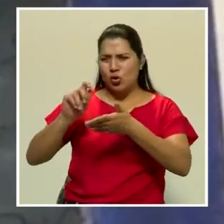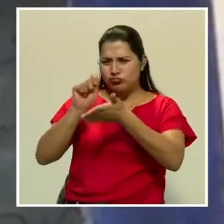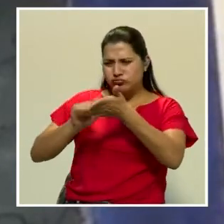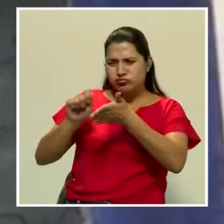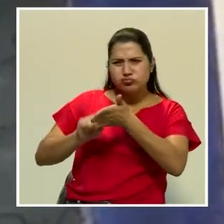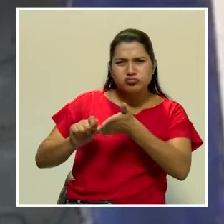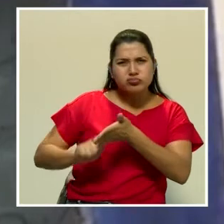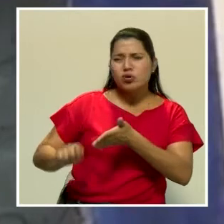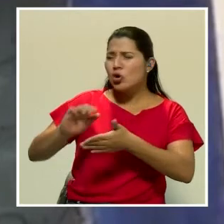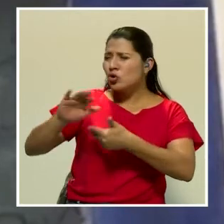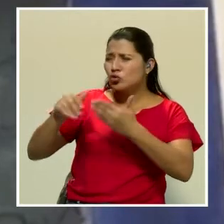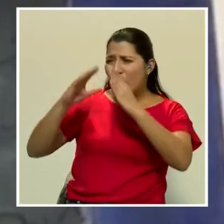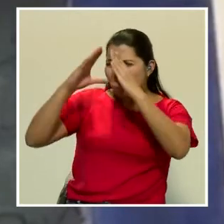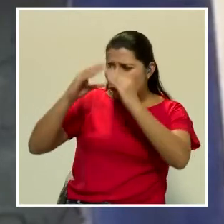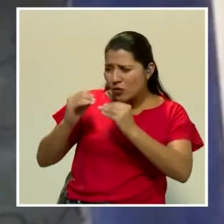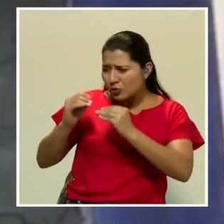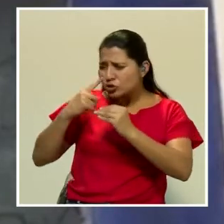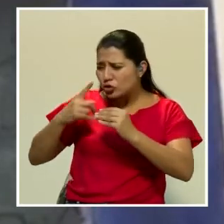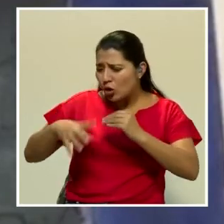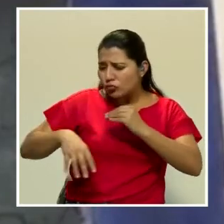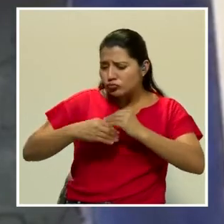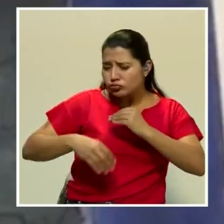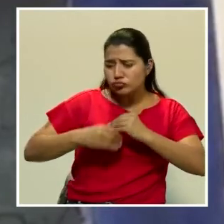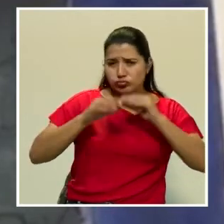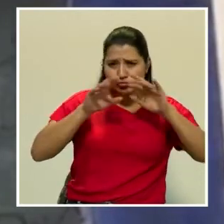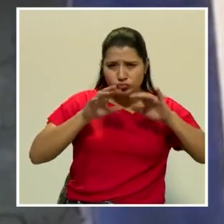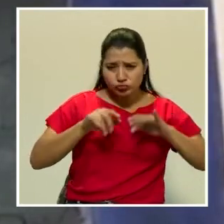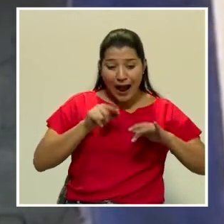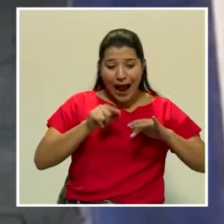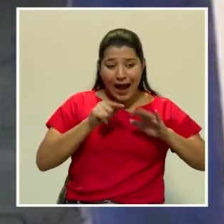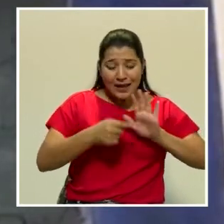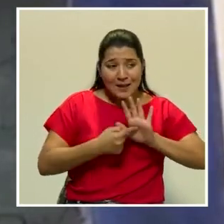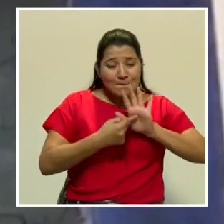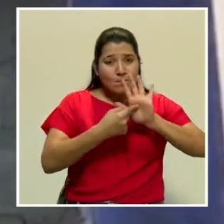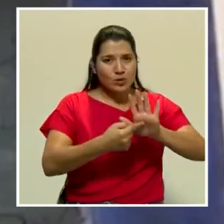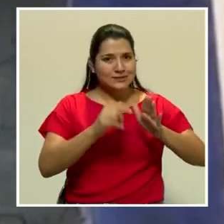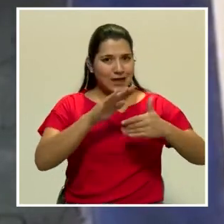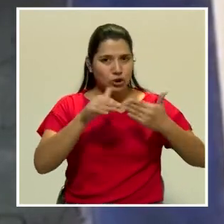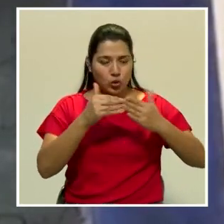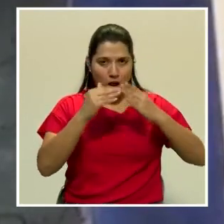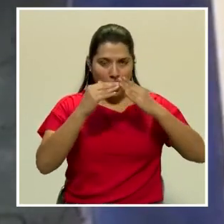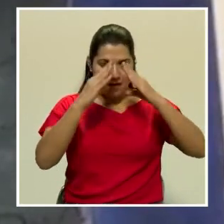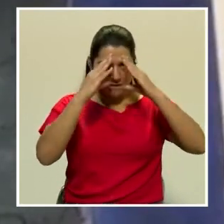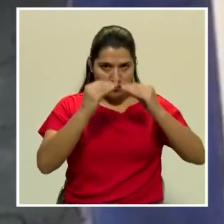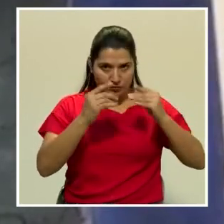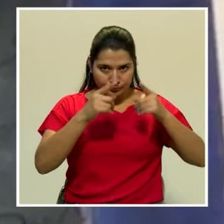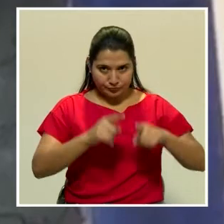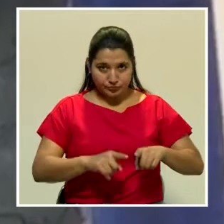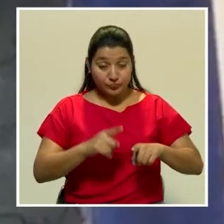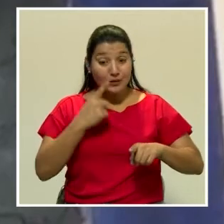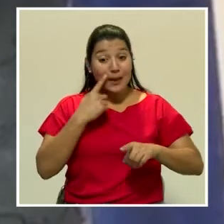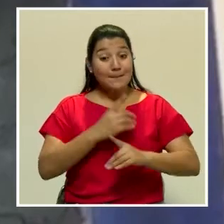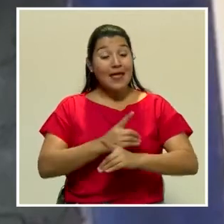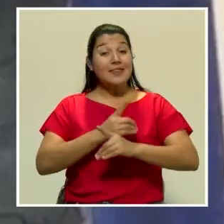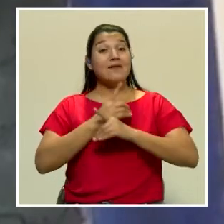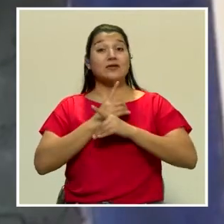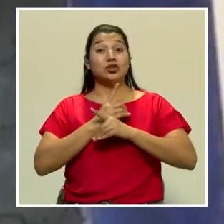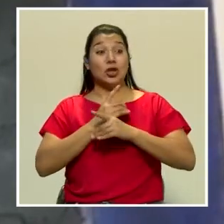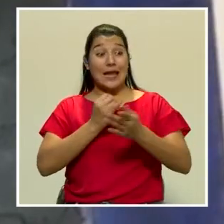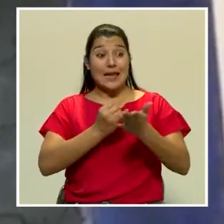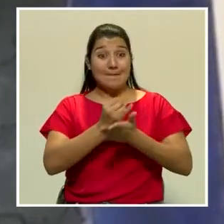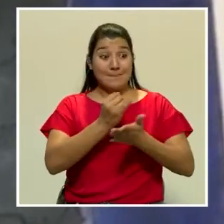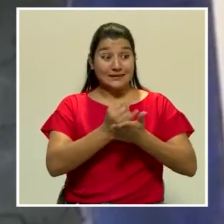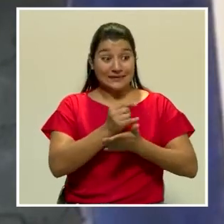que respaldan cada uno de los hallazgos y las conclusiones que se emitieron. Para la Defensoría, la investigación de la UPAD